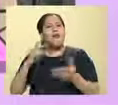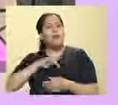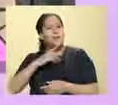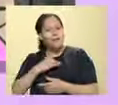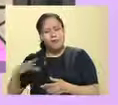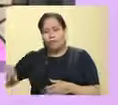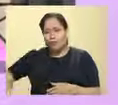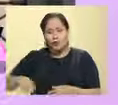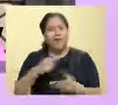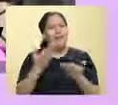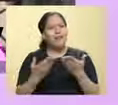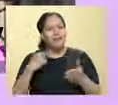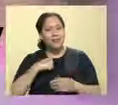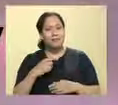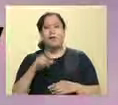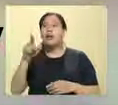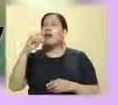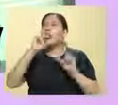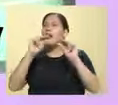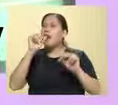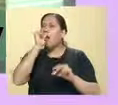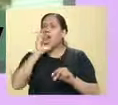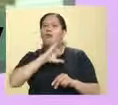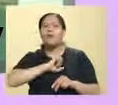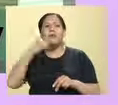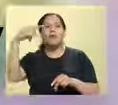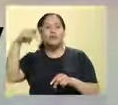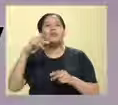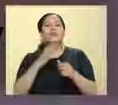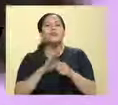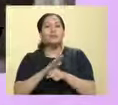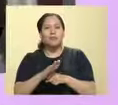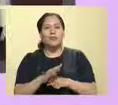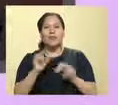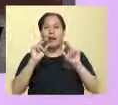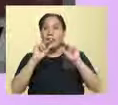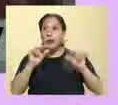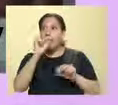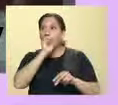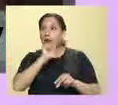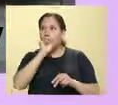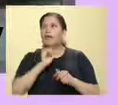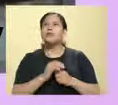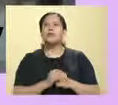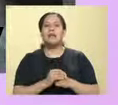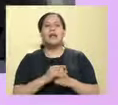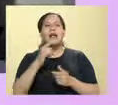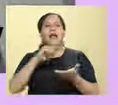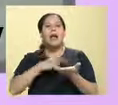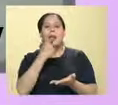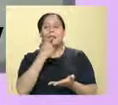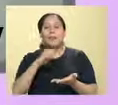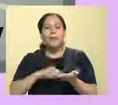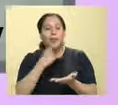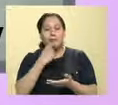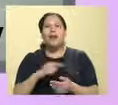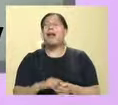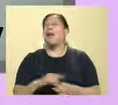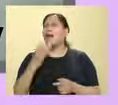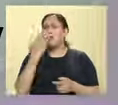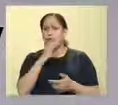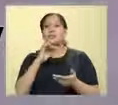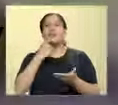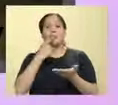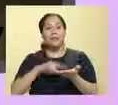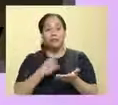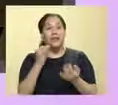cuál es tu helado favorito? Mi helado favorito, el helado de cajeta. ¡Ay, qué rico! Cajeta ahí.